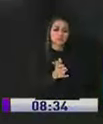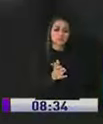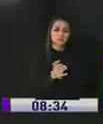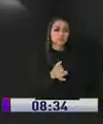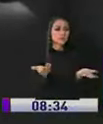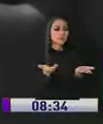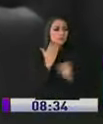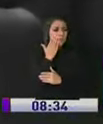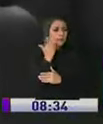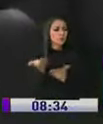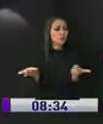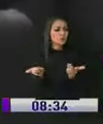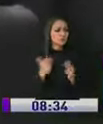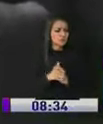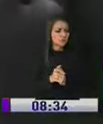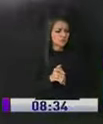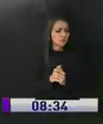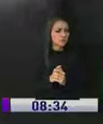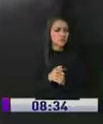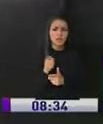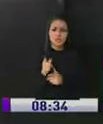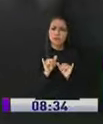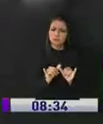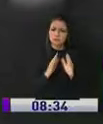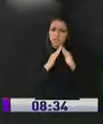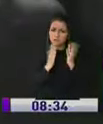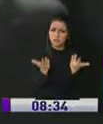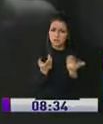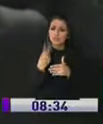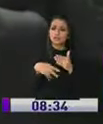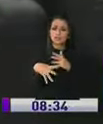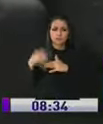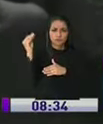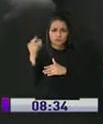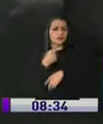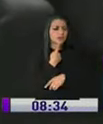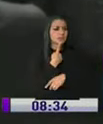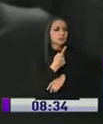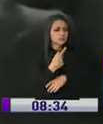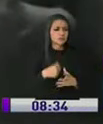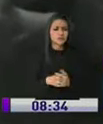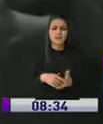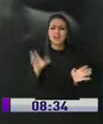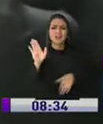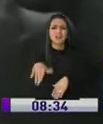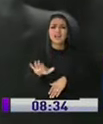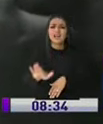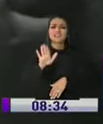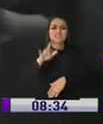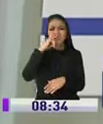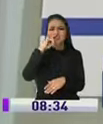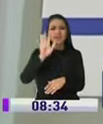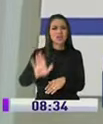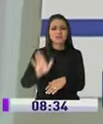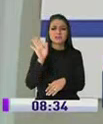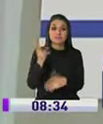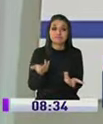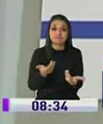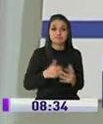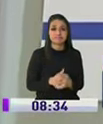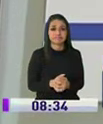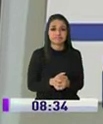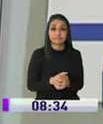otro niño? Ella está en su casa. ¿Y qué dice de lo que ha pasado? Que es la edad del burro. Al pequeño le